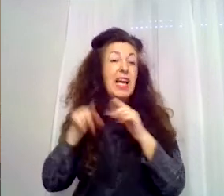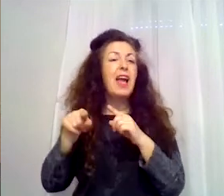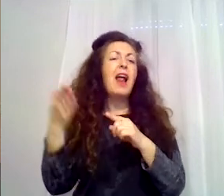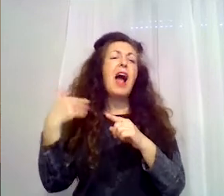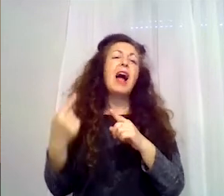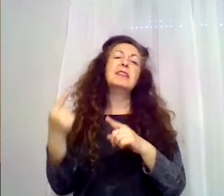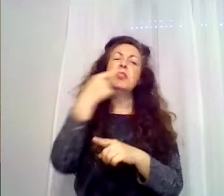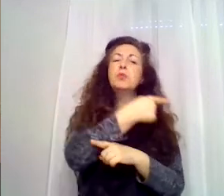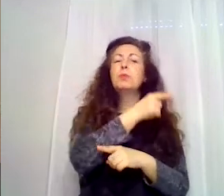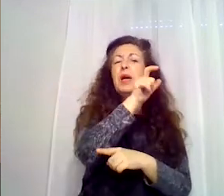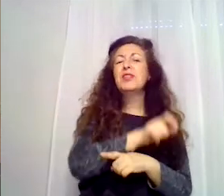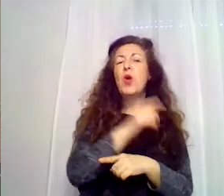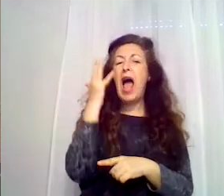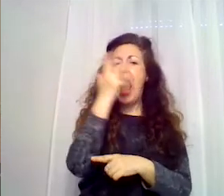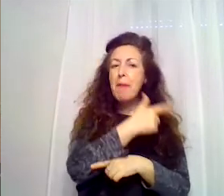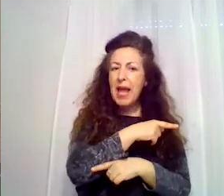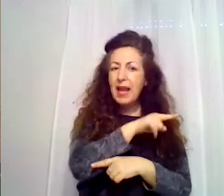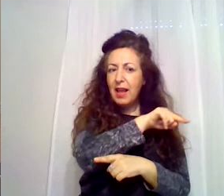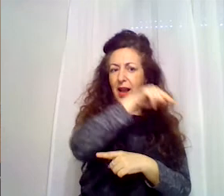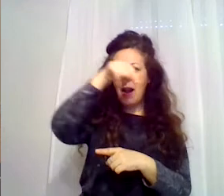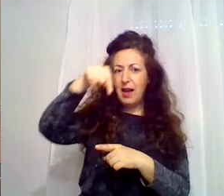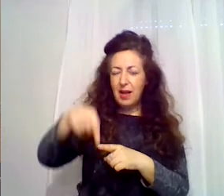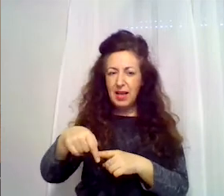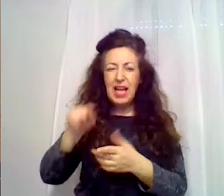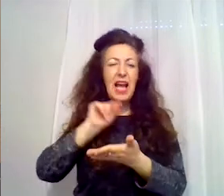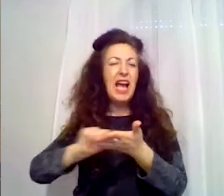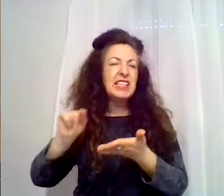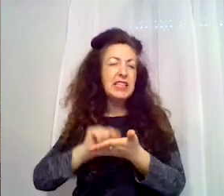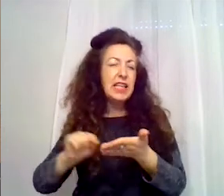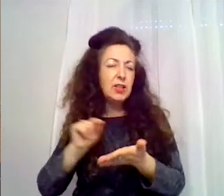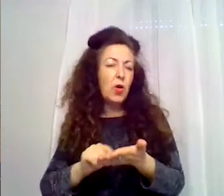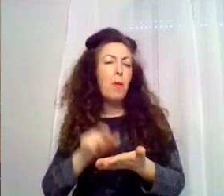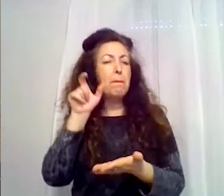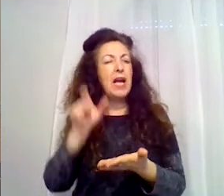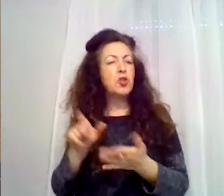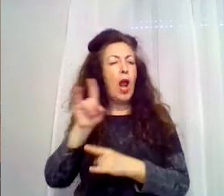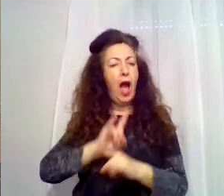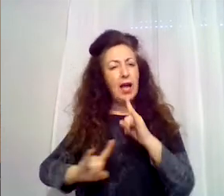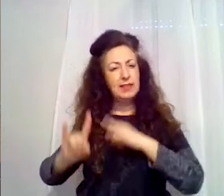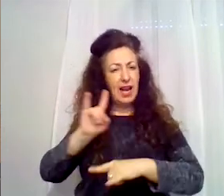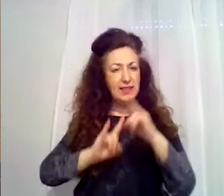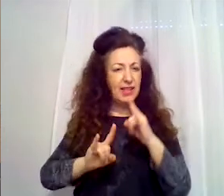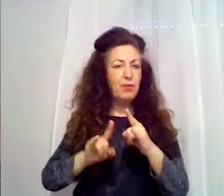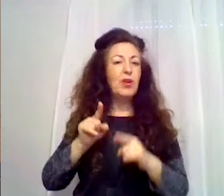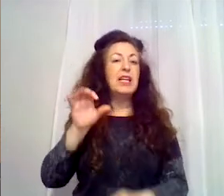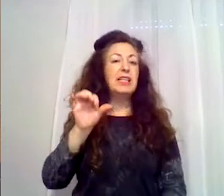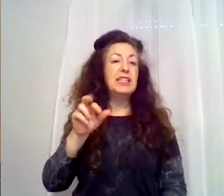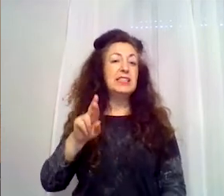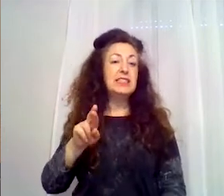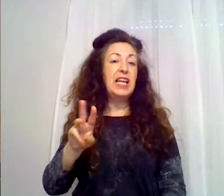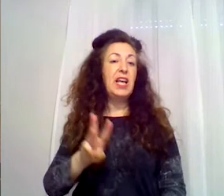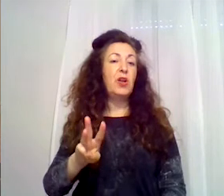un libertino es alguien que se ha liberado de las ataduras, entre otras cosas, de las ataduras de